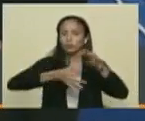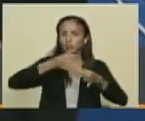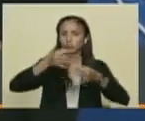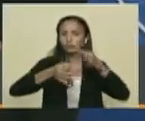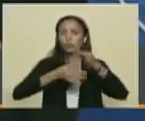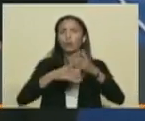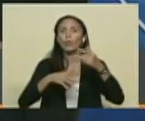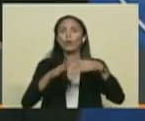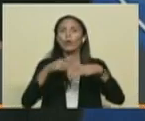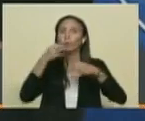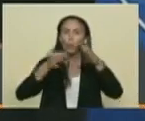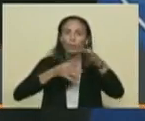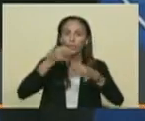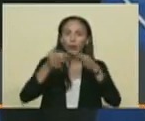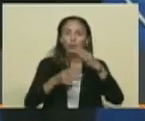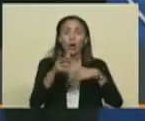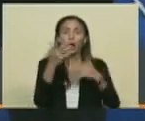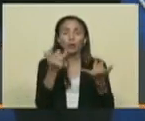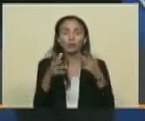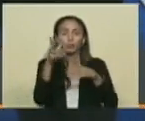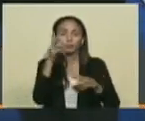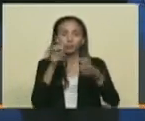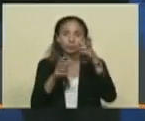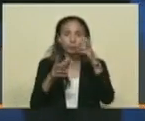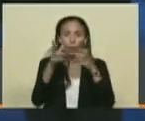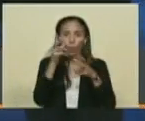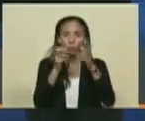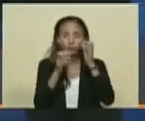presidente Medina, vamos a escuchar